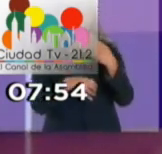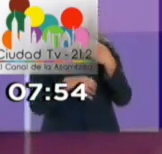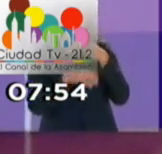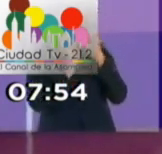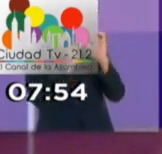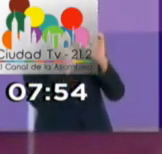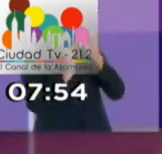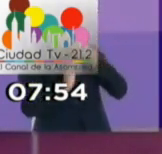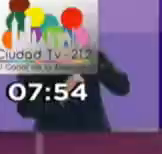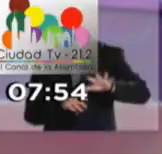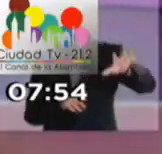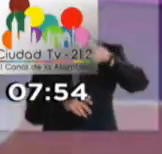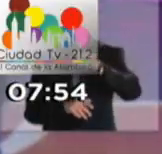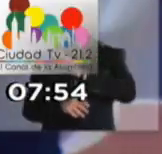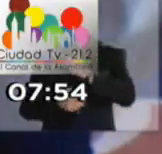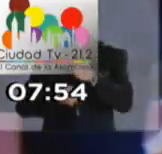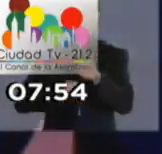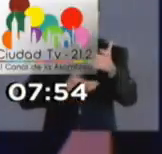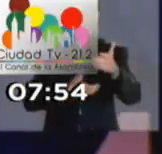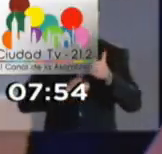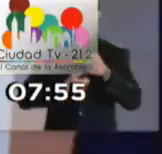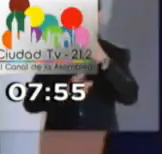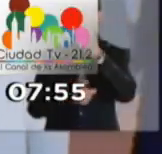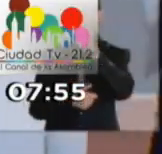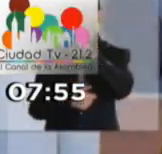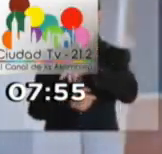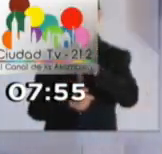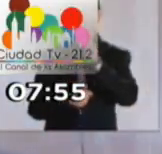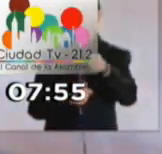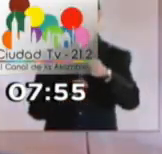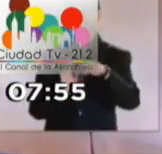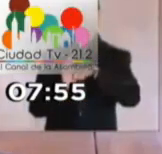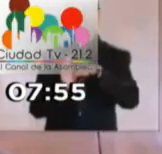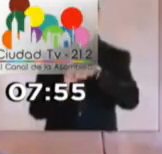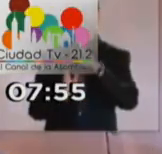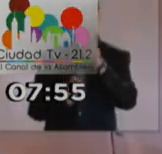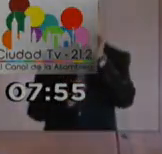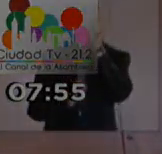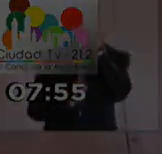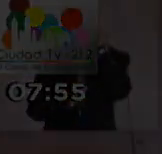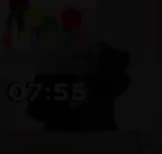escondiendo su cartera. No se rían, que es en serio.